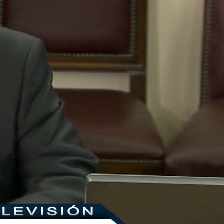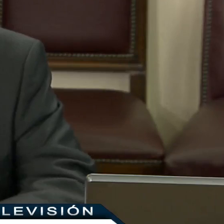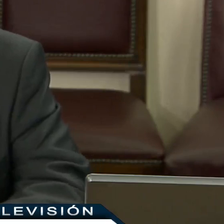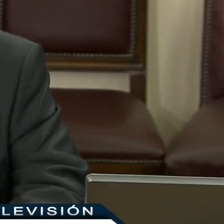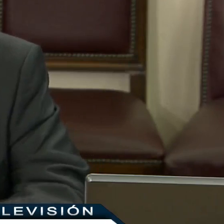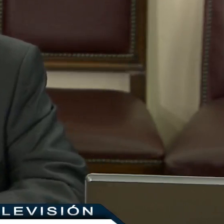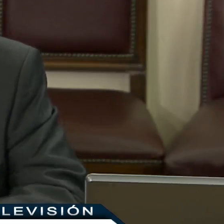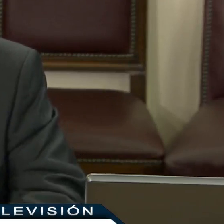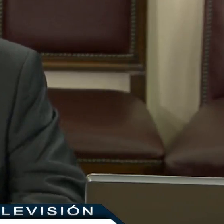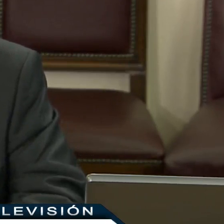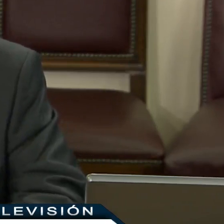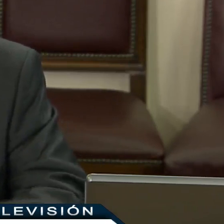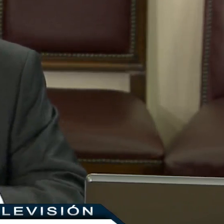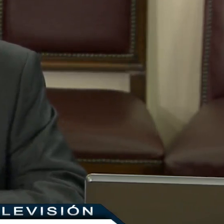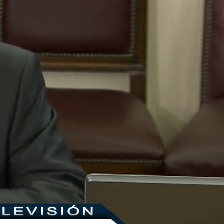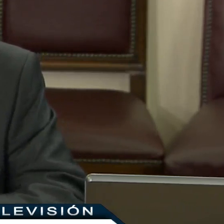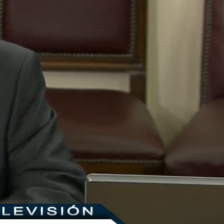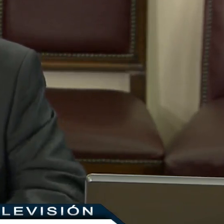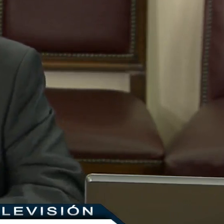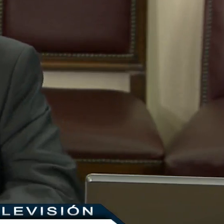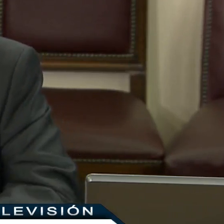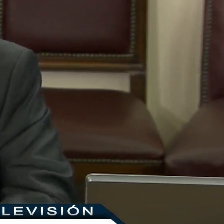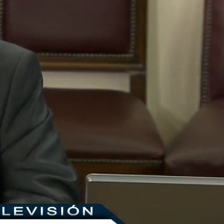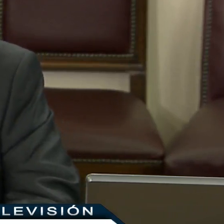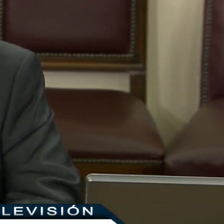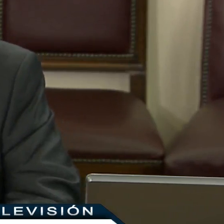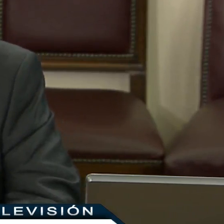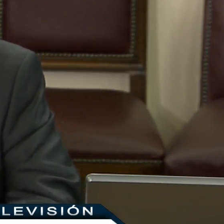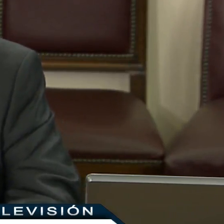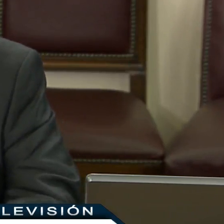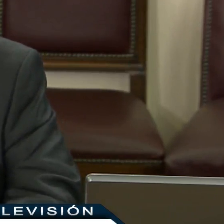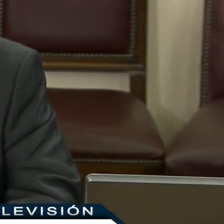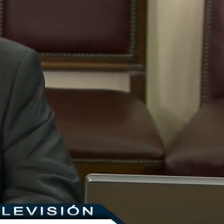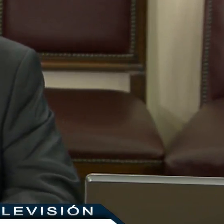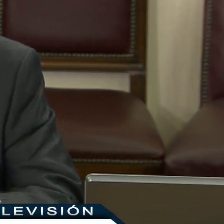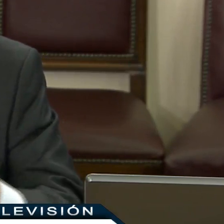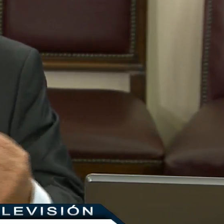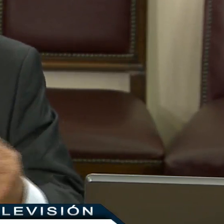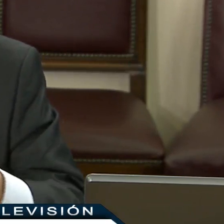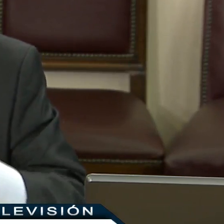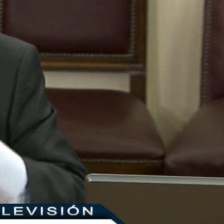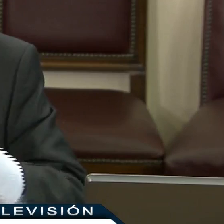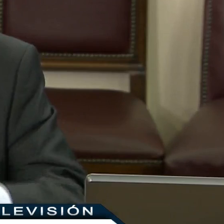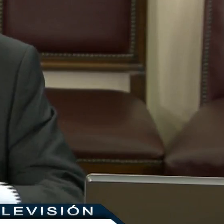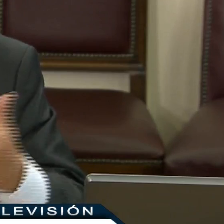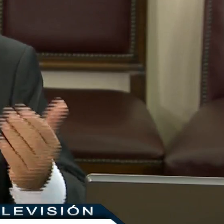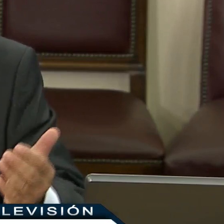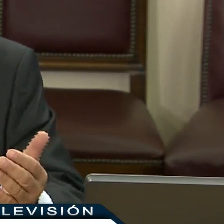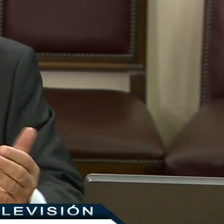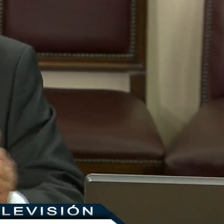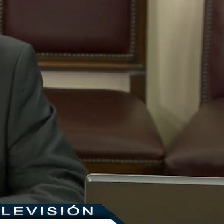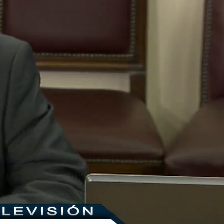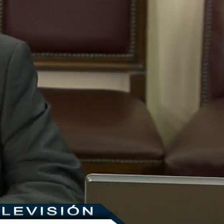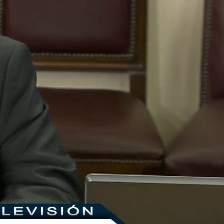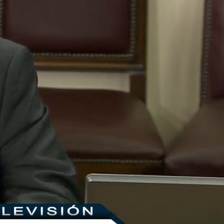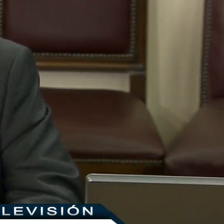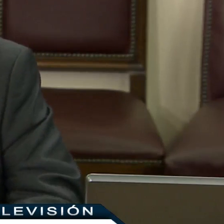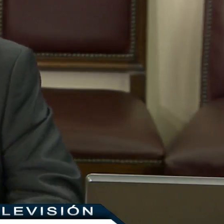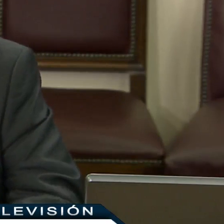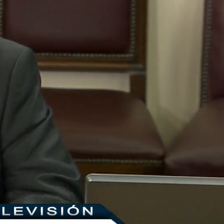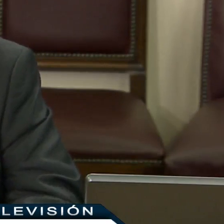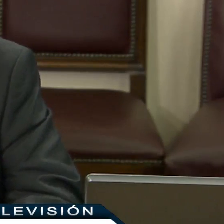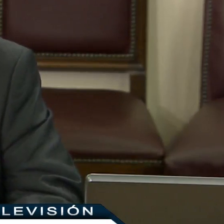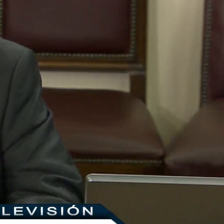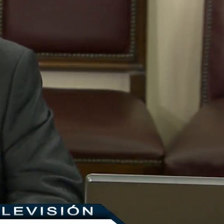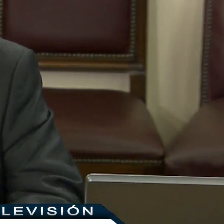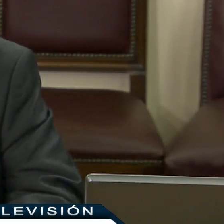el legislativo esté fiscalizando El Avance de eso porque si no va a ser un diálogo sin fin y nunca hayan